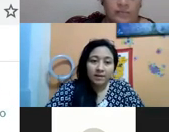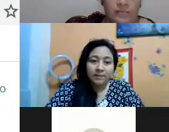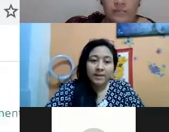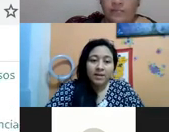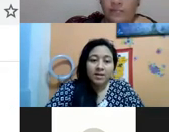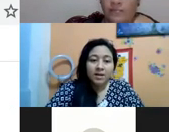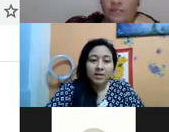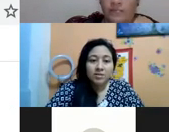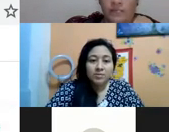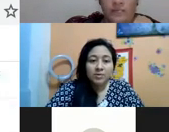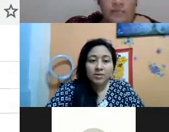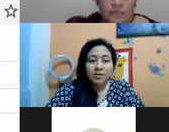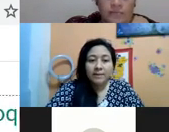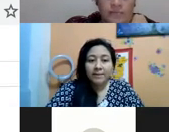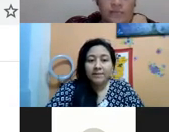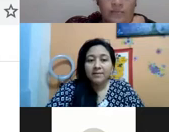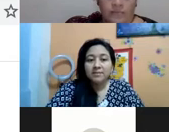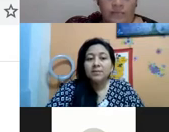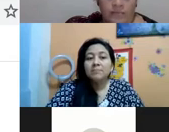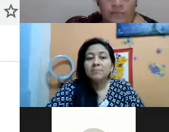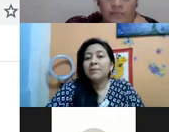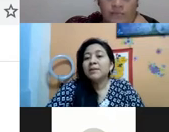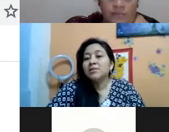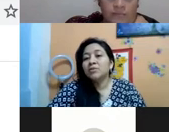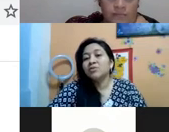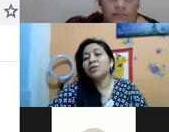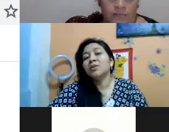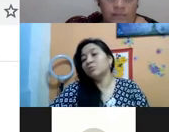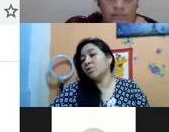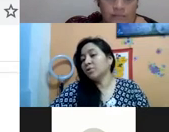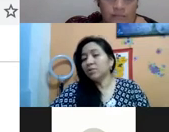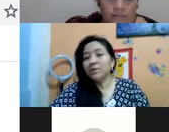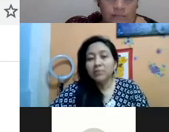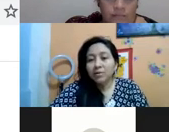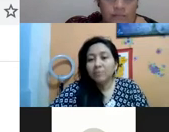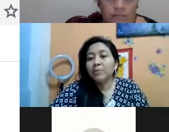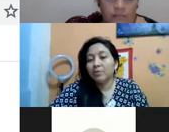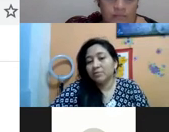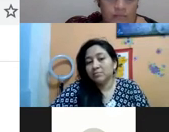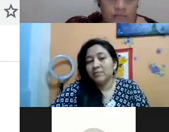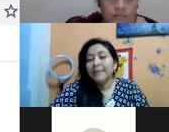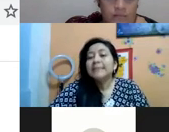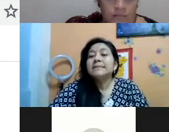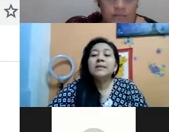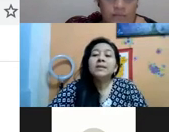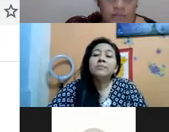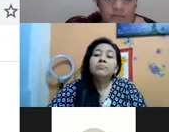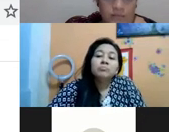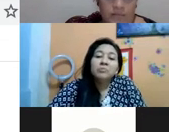Está, página, archivo y carpeta. Si me vienen cinco opciones y solo quiero trabajar con tres, no importa.